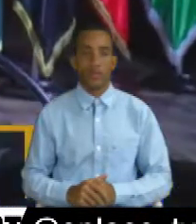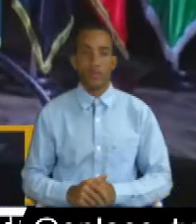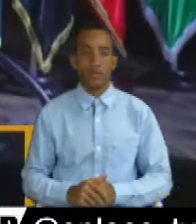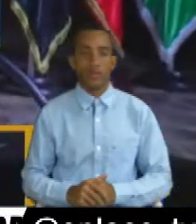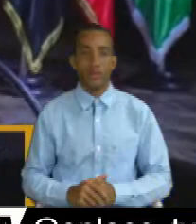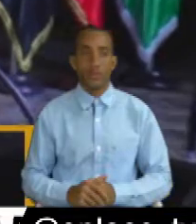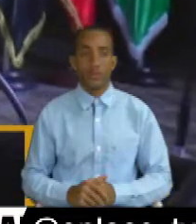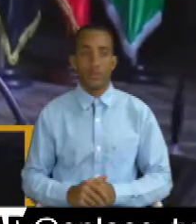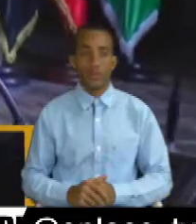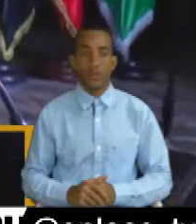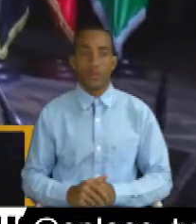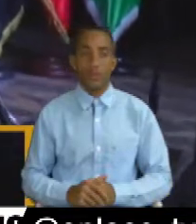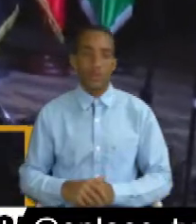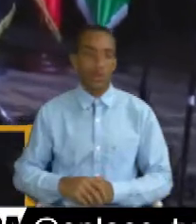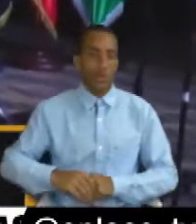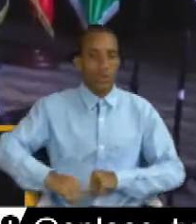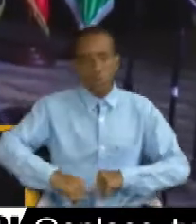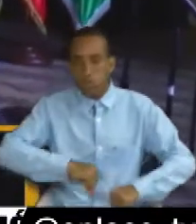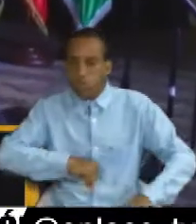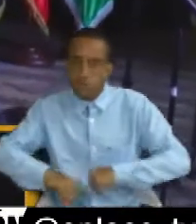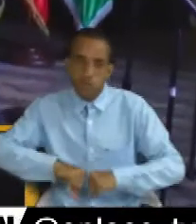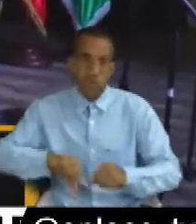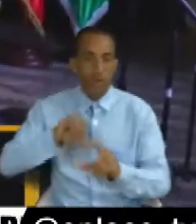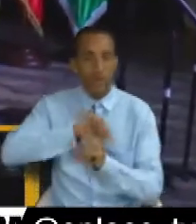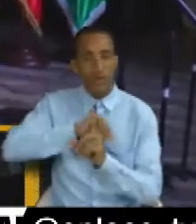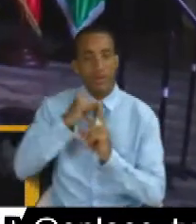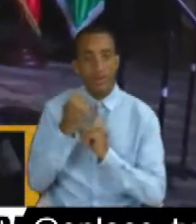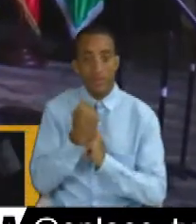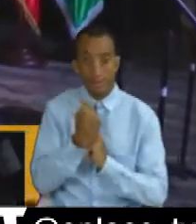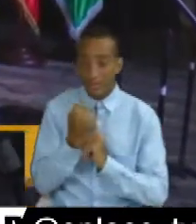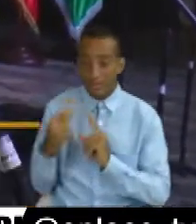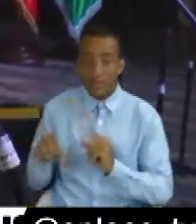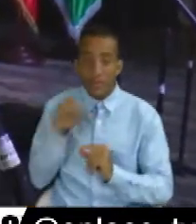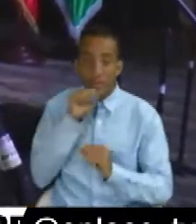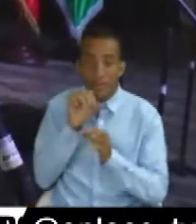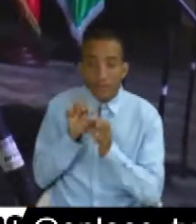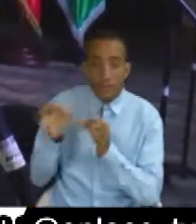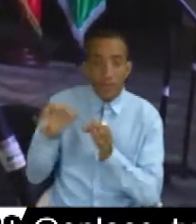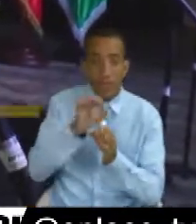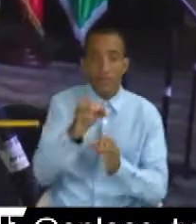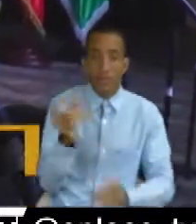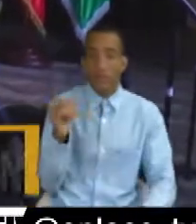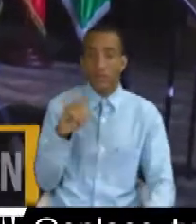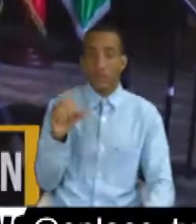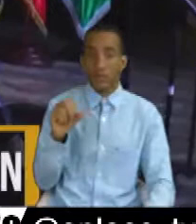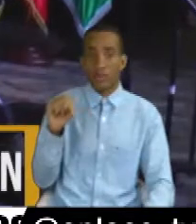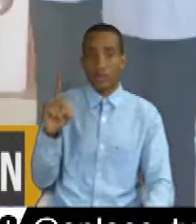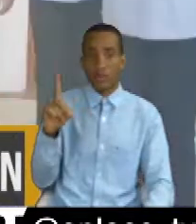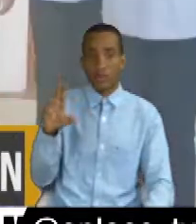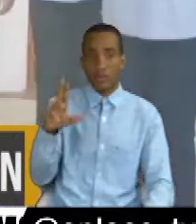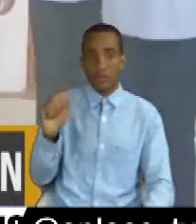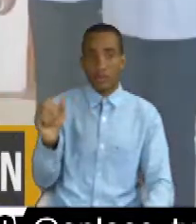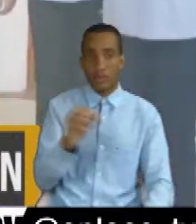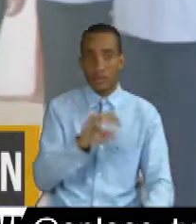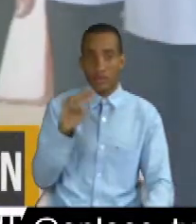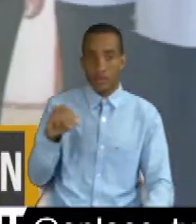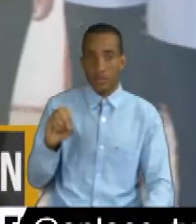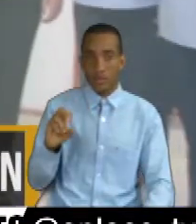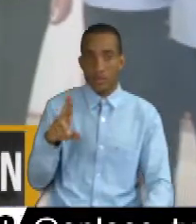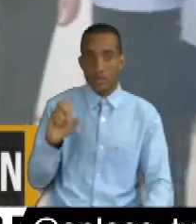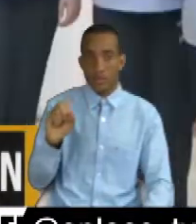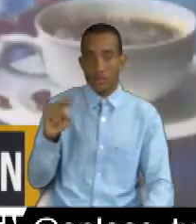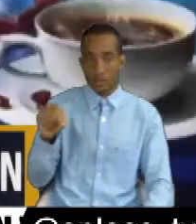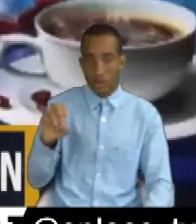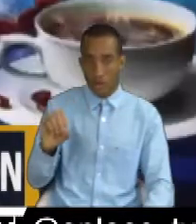Un trabajo social y comprometido es el que realiza en la región del Magdalena Medio Sandra Moreno, esposa del coronel Luis Alfonso Quintero, coordinando la